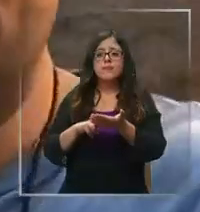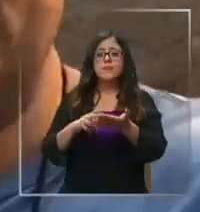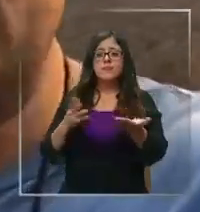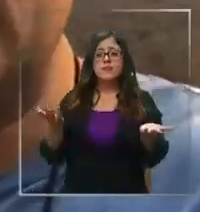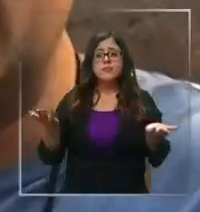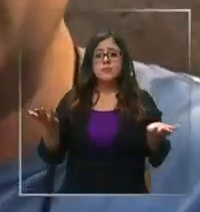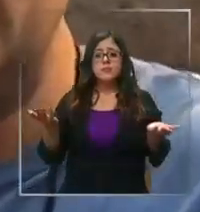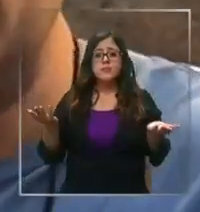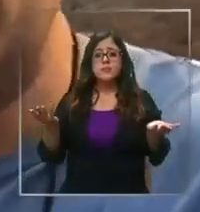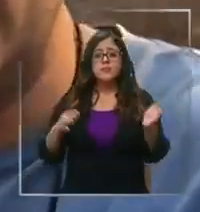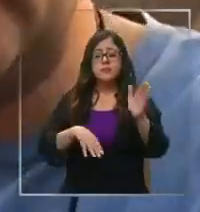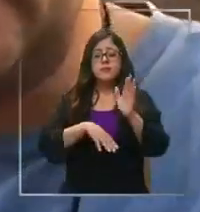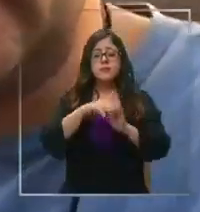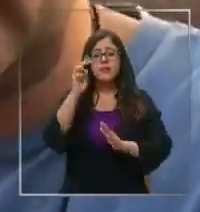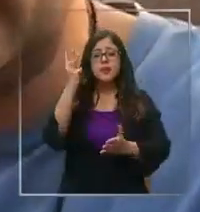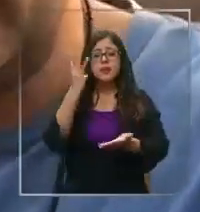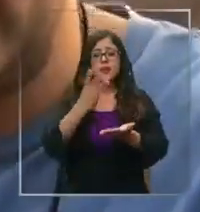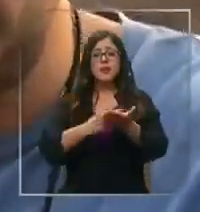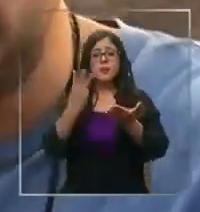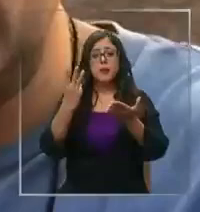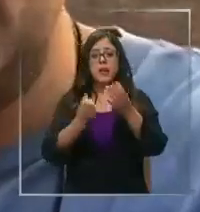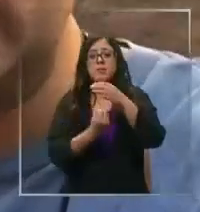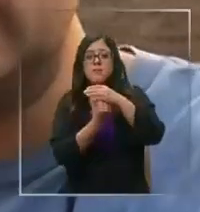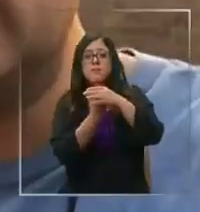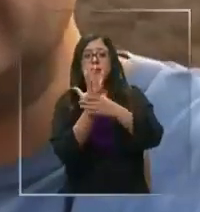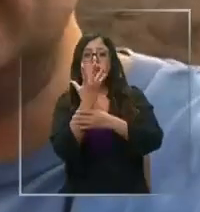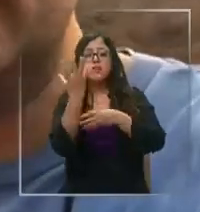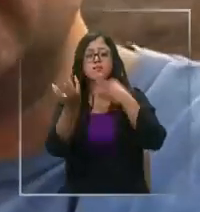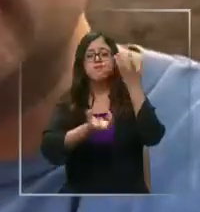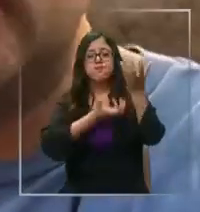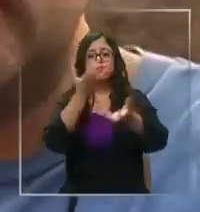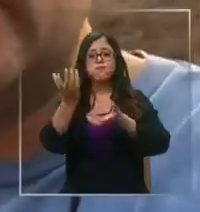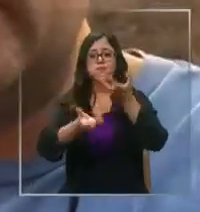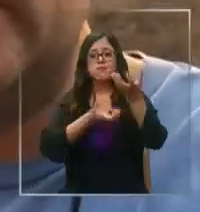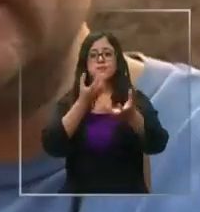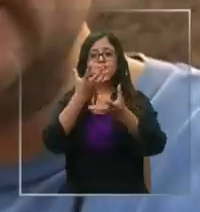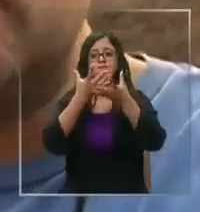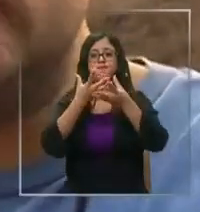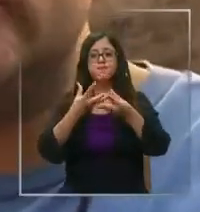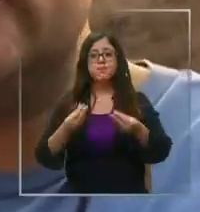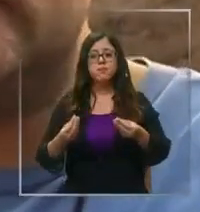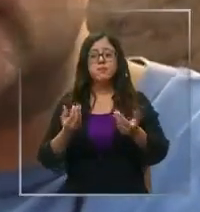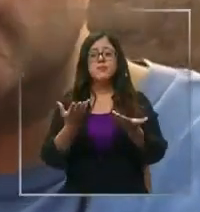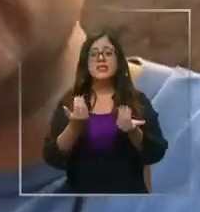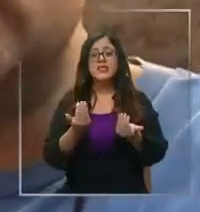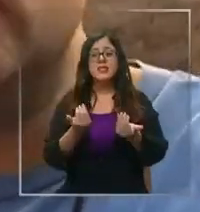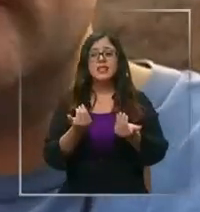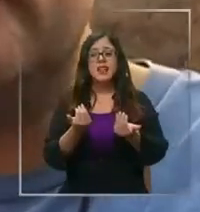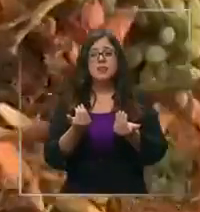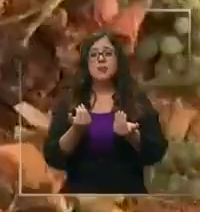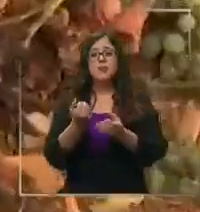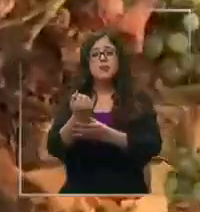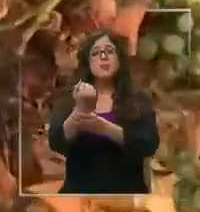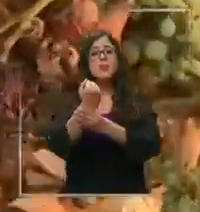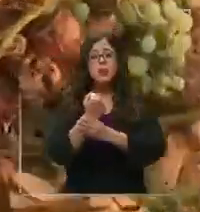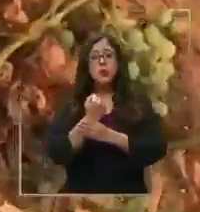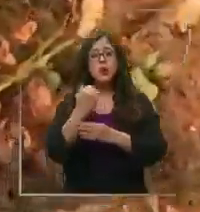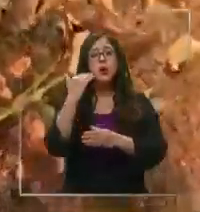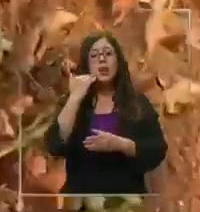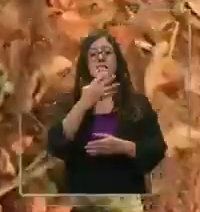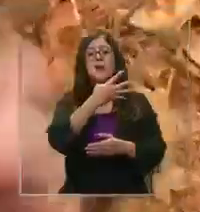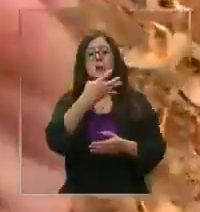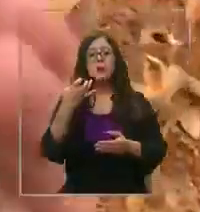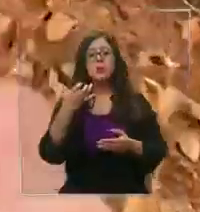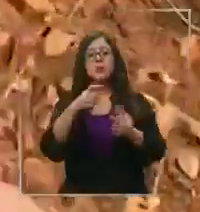de 3.000 plantas quemadas y consumidas por todo el fuego. Necesitamos mucha ayuda. Casi